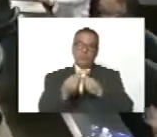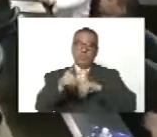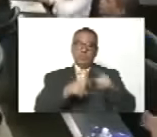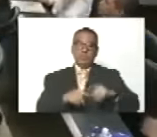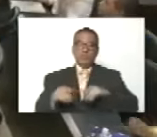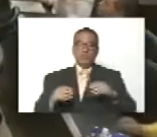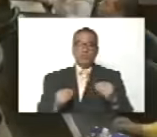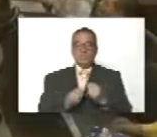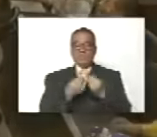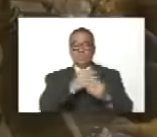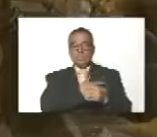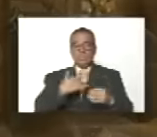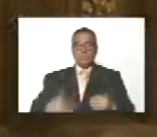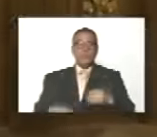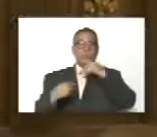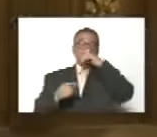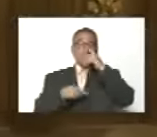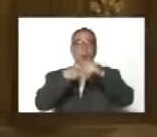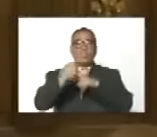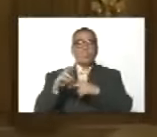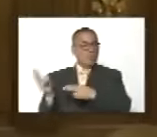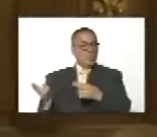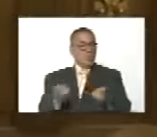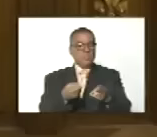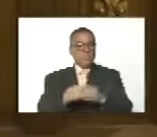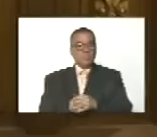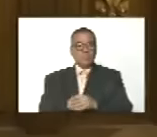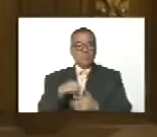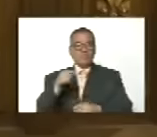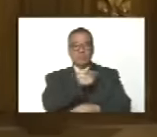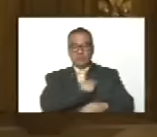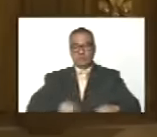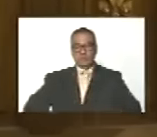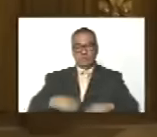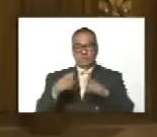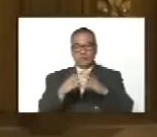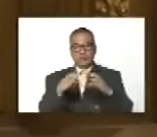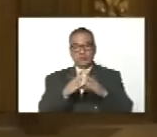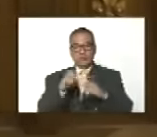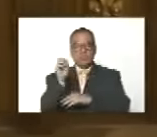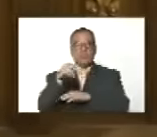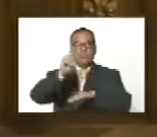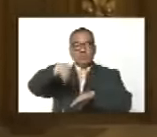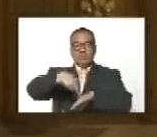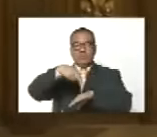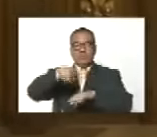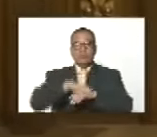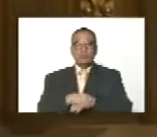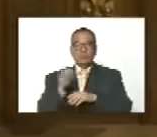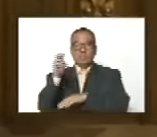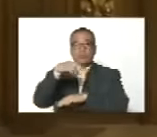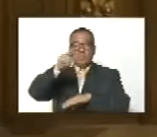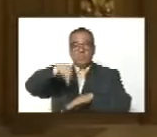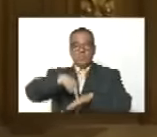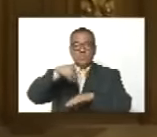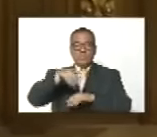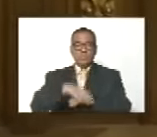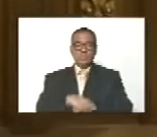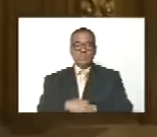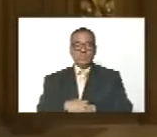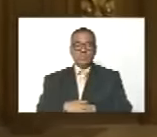particularidades chinas. Luego nos recibió el presidente del grupo parlamentario, la contraparte de la Asamblea Popular